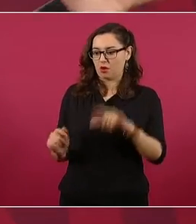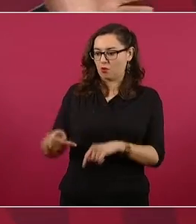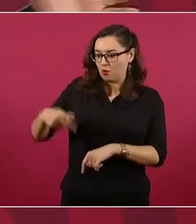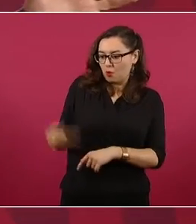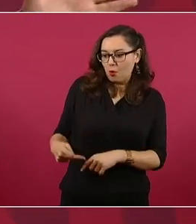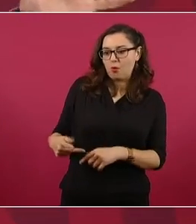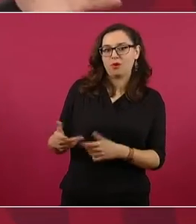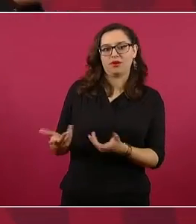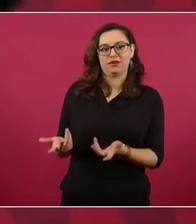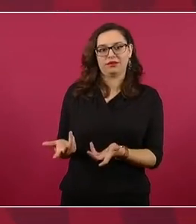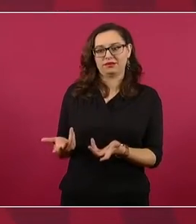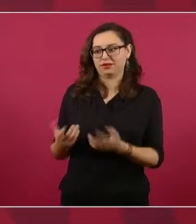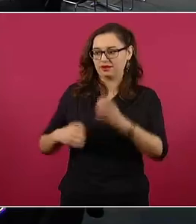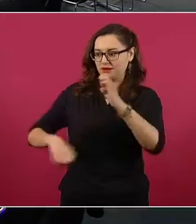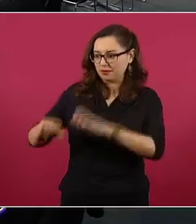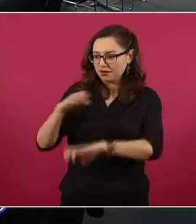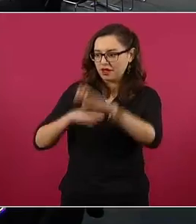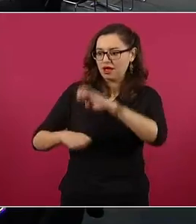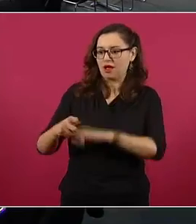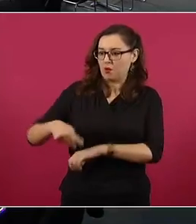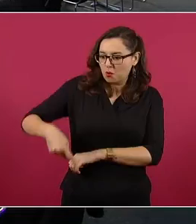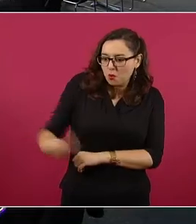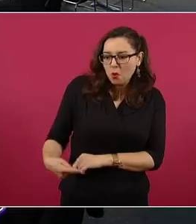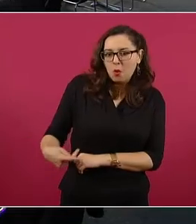Todas las